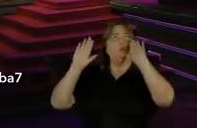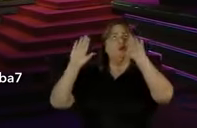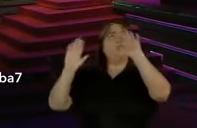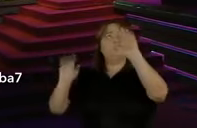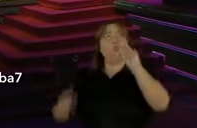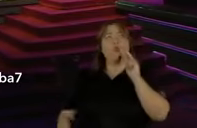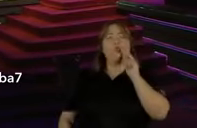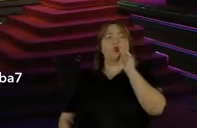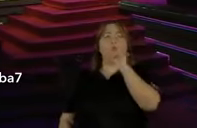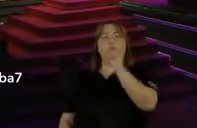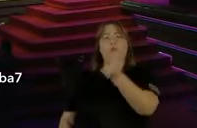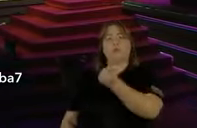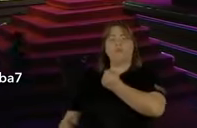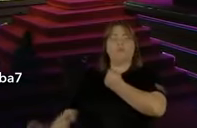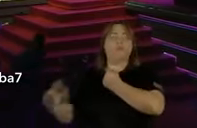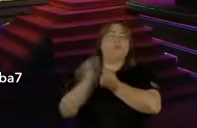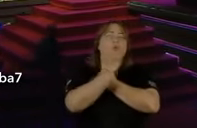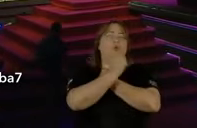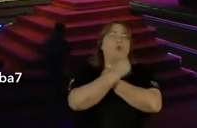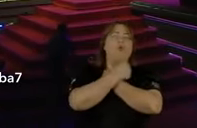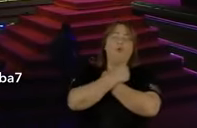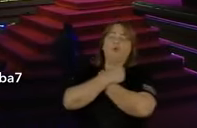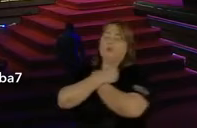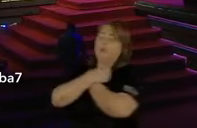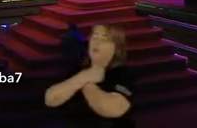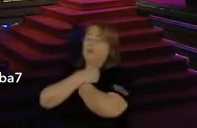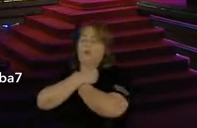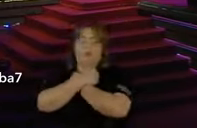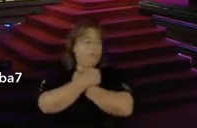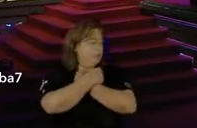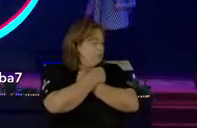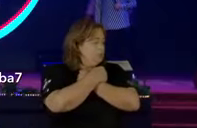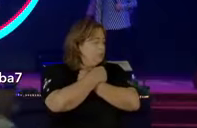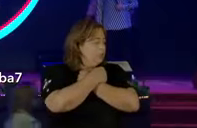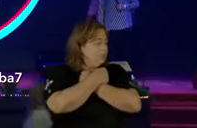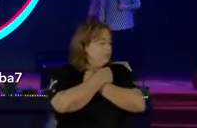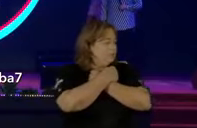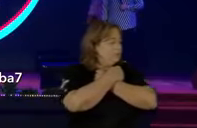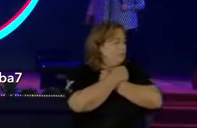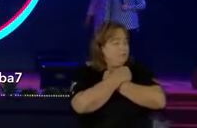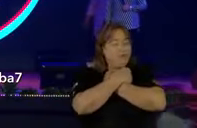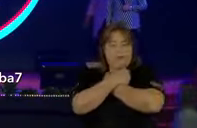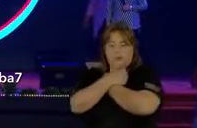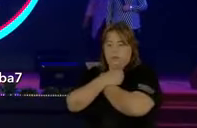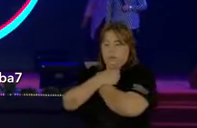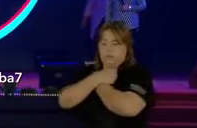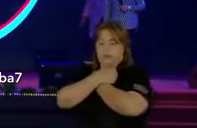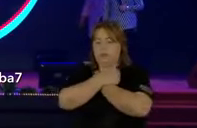Amor.